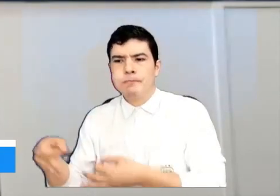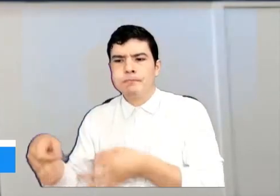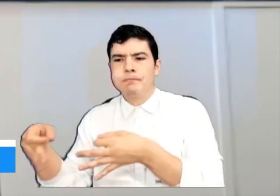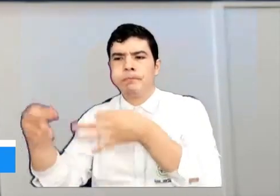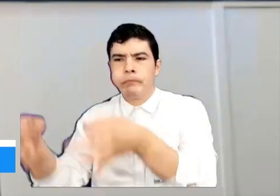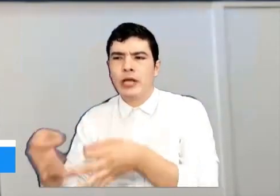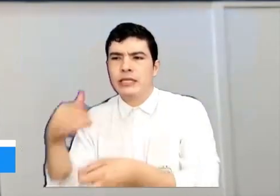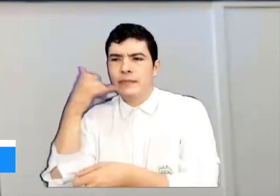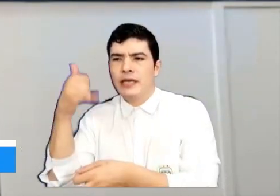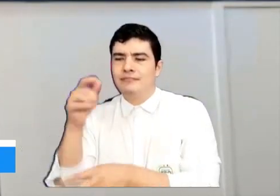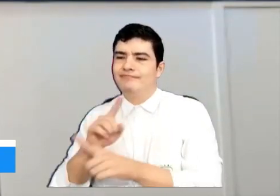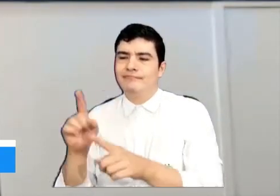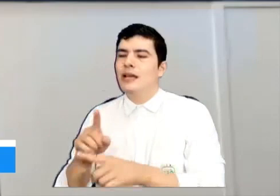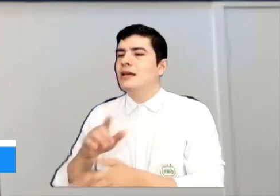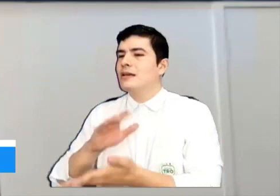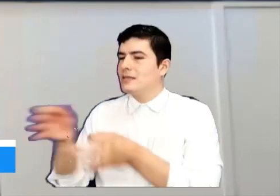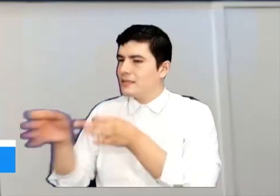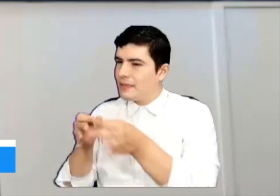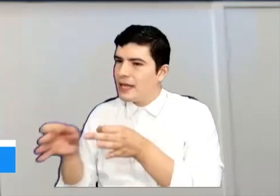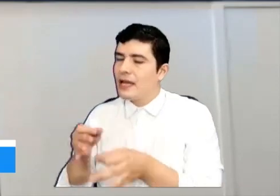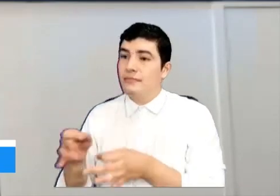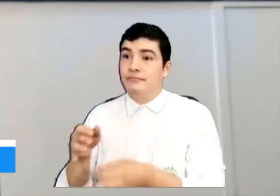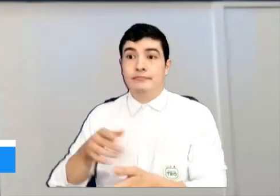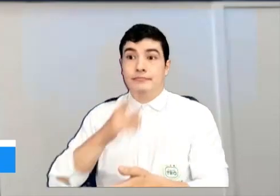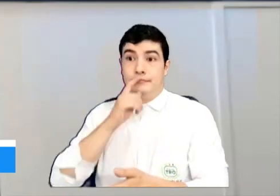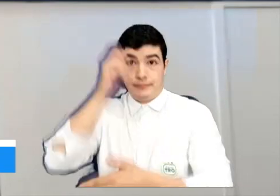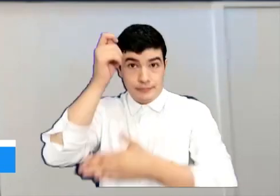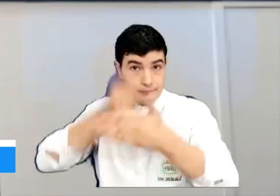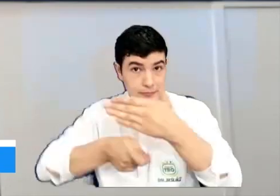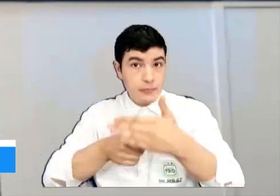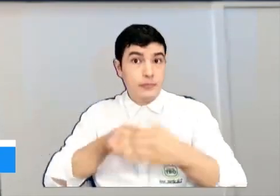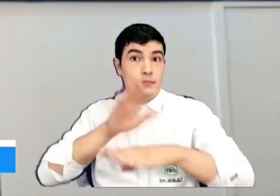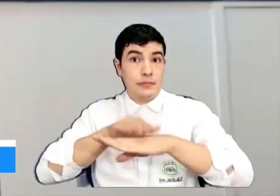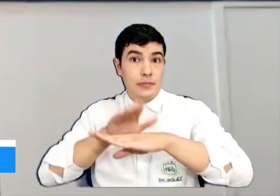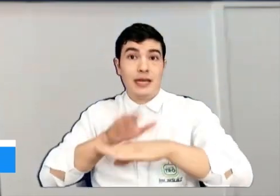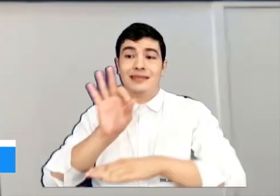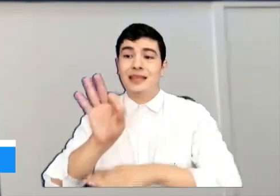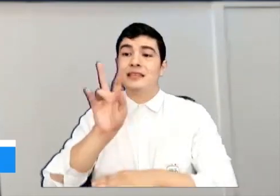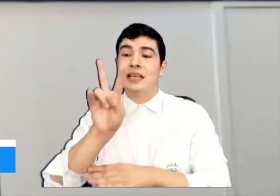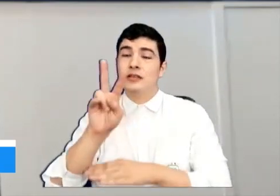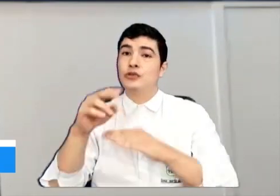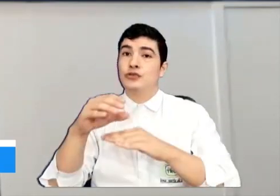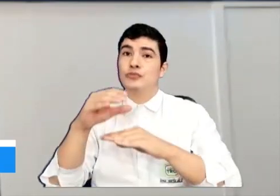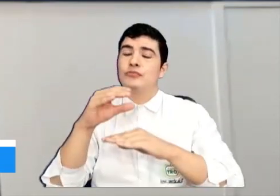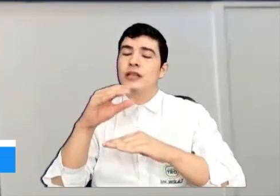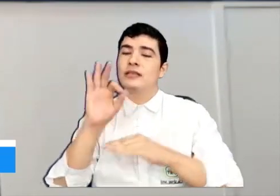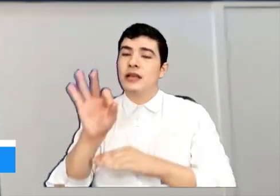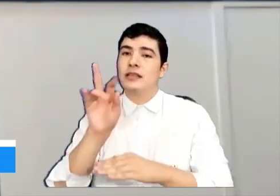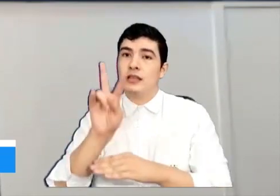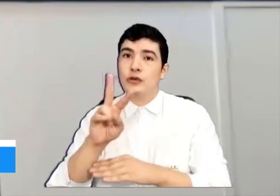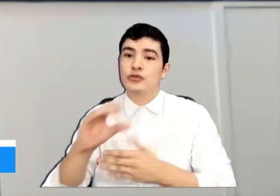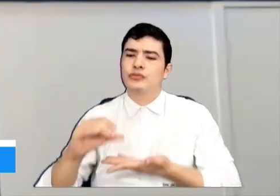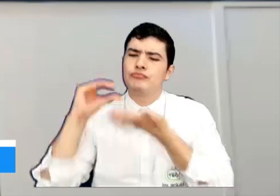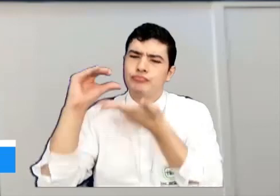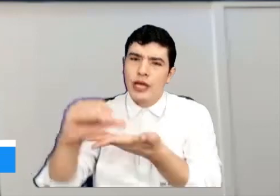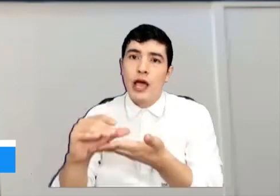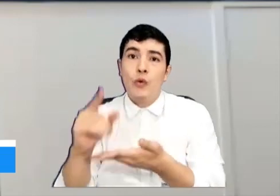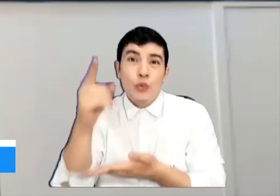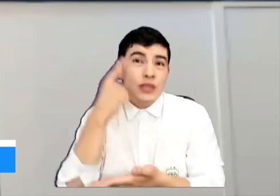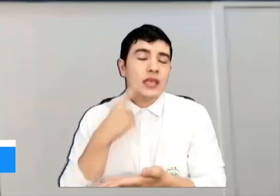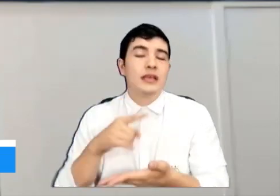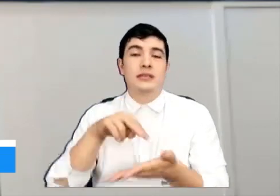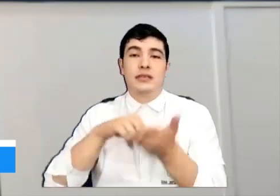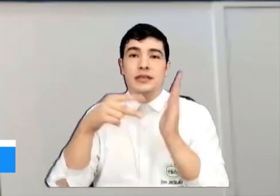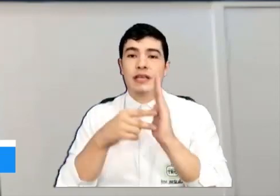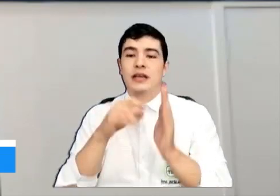equivalen a 936.000 pesos. Es un procedimiento verbal que hace el inspector de policía previo el suministro que hace el CAD, o sea la Policía Nacional, al